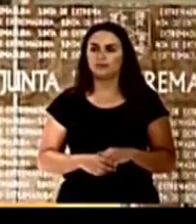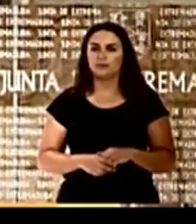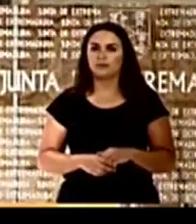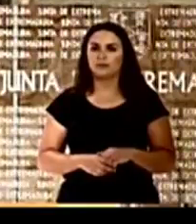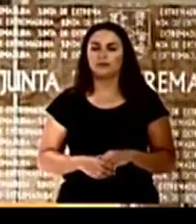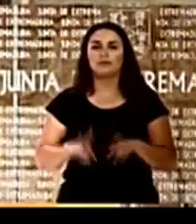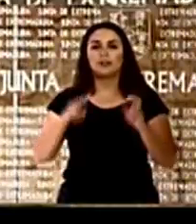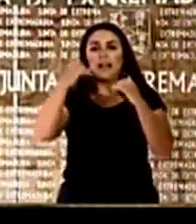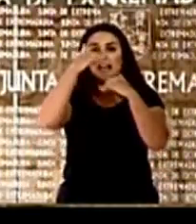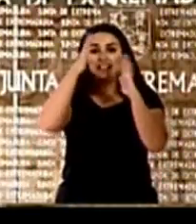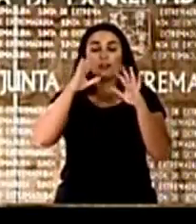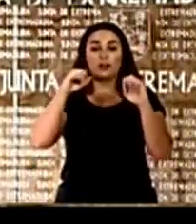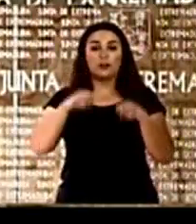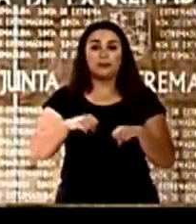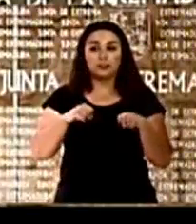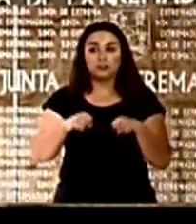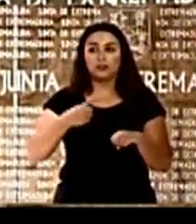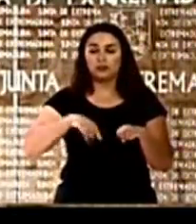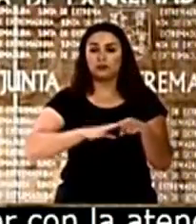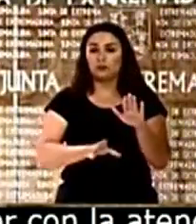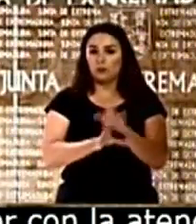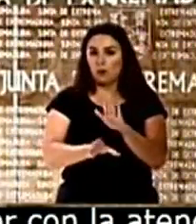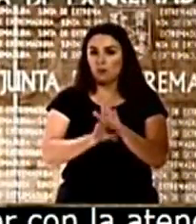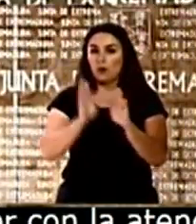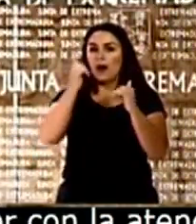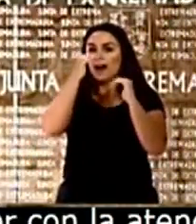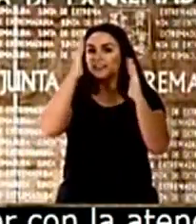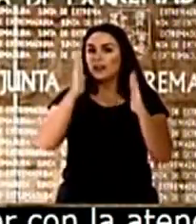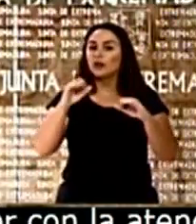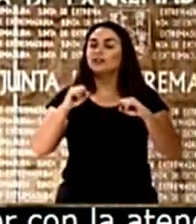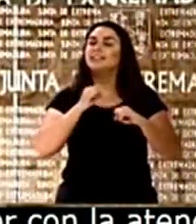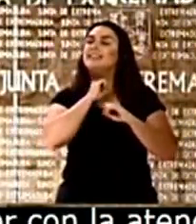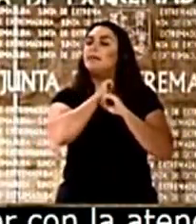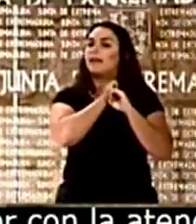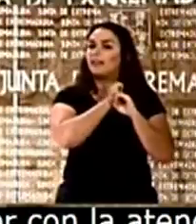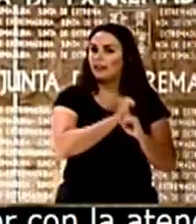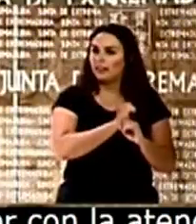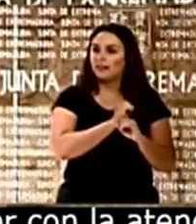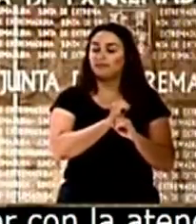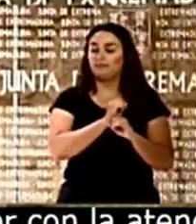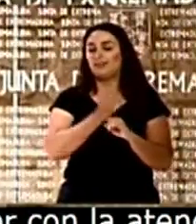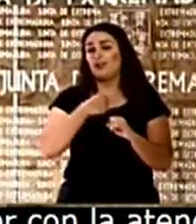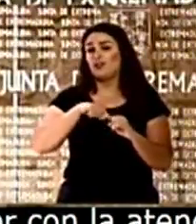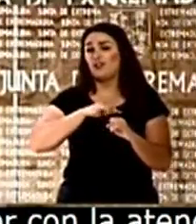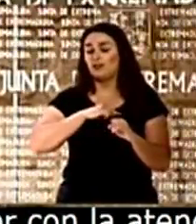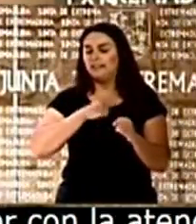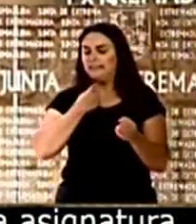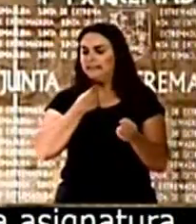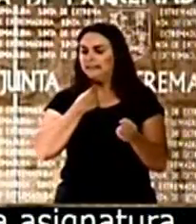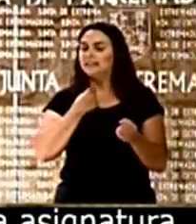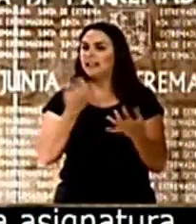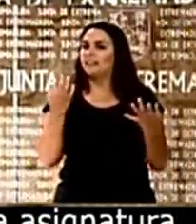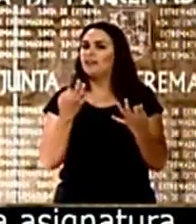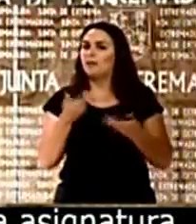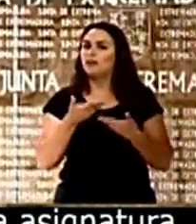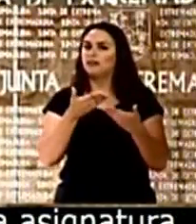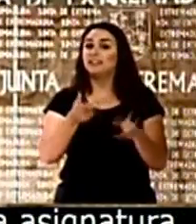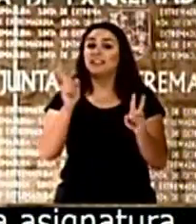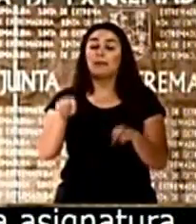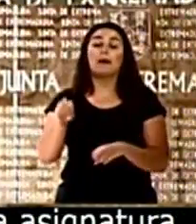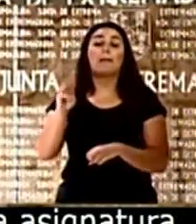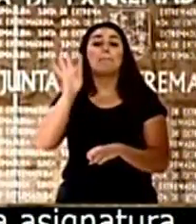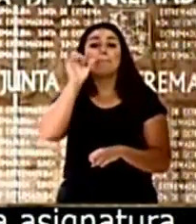con la atención a los mayores y la atención a la dependencia, esa asignatura pendiente del Gobierno de España, que también al de Pedro